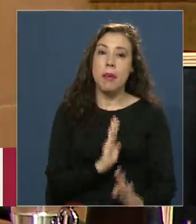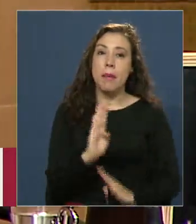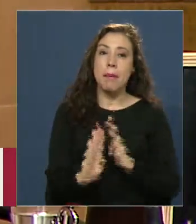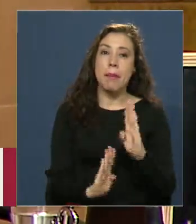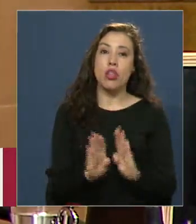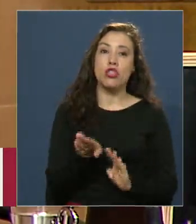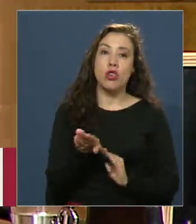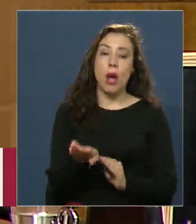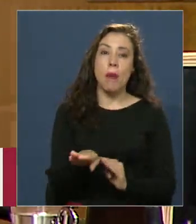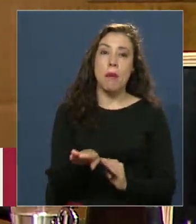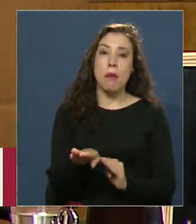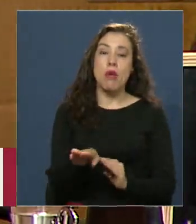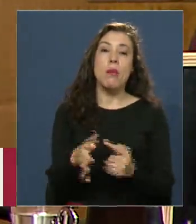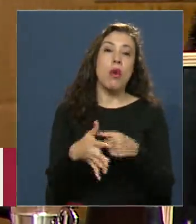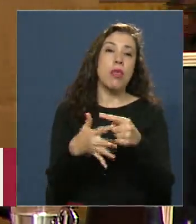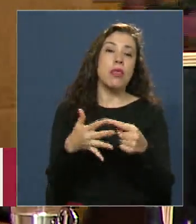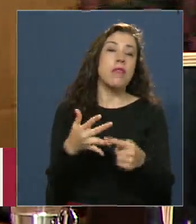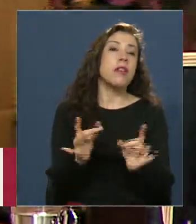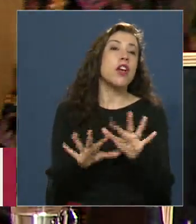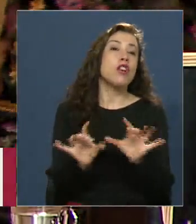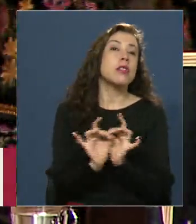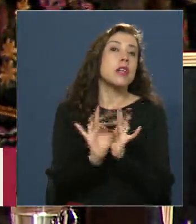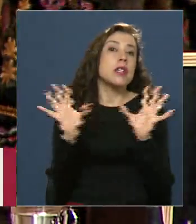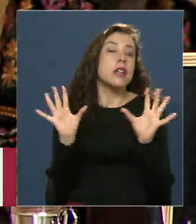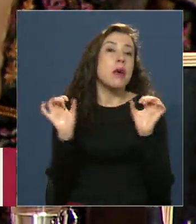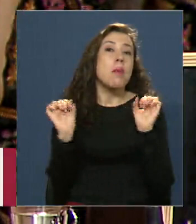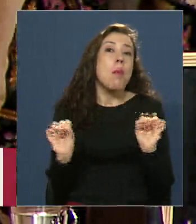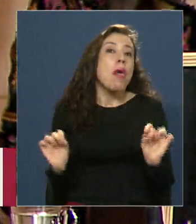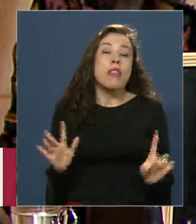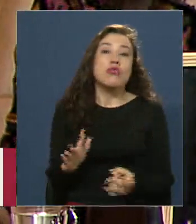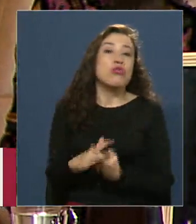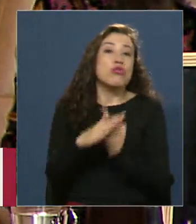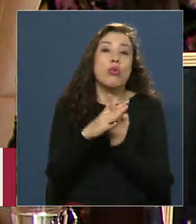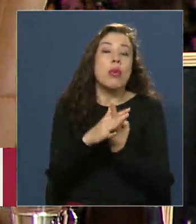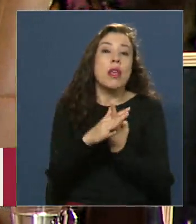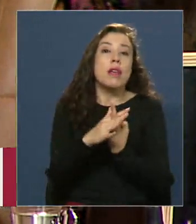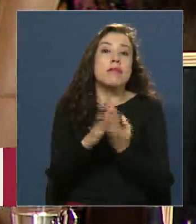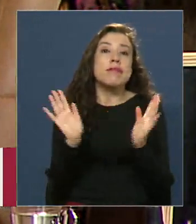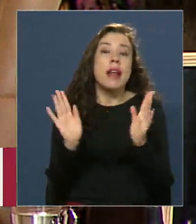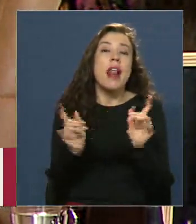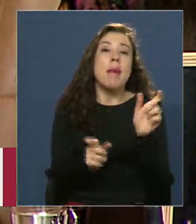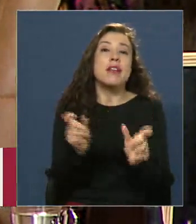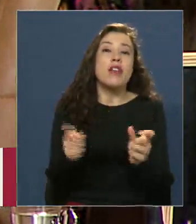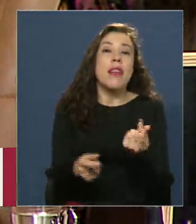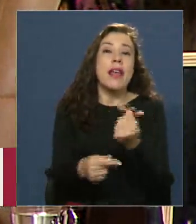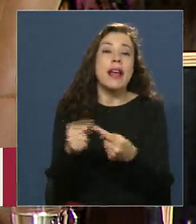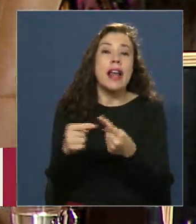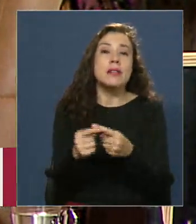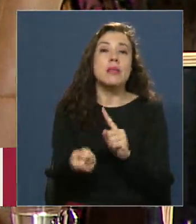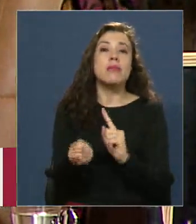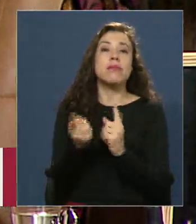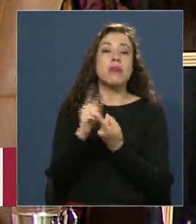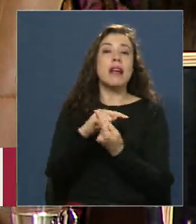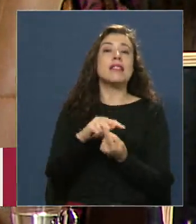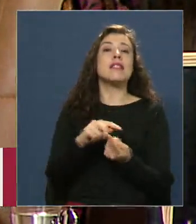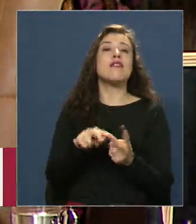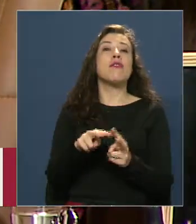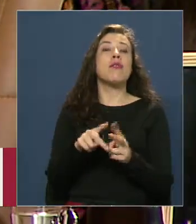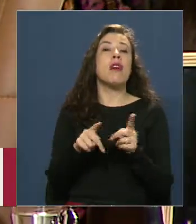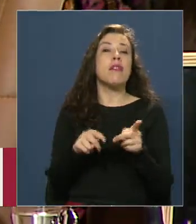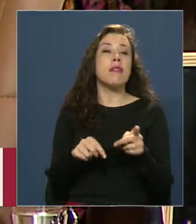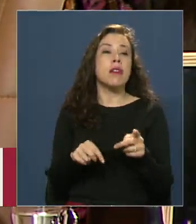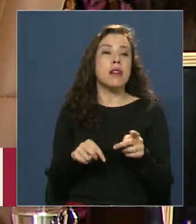y apoyo ante un conjunto de eventualidades inesperadas que puedan enfrentar la clase media y llevarlos a que se materialice su